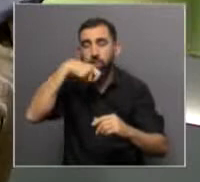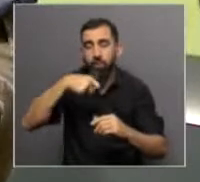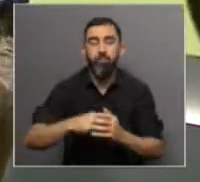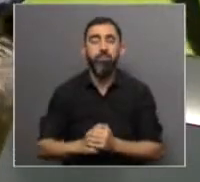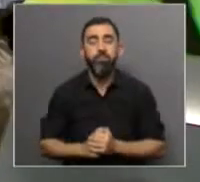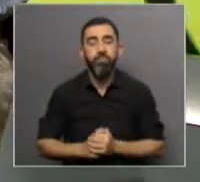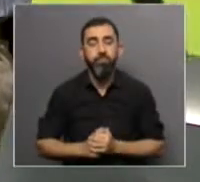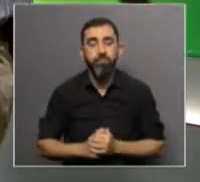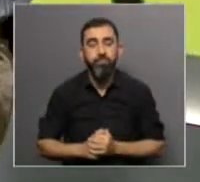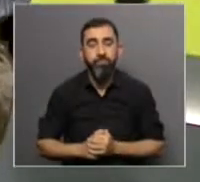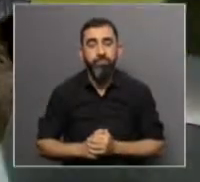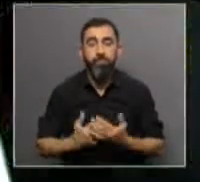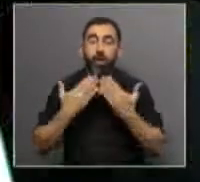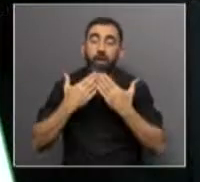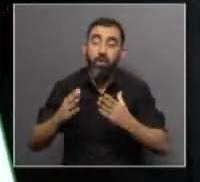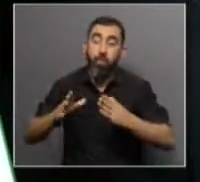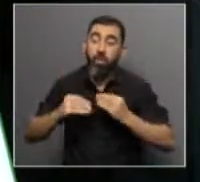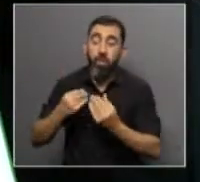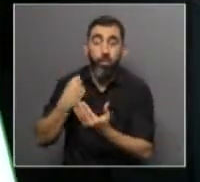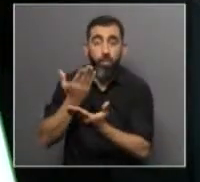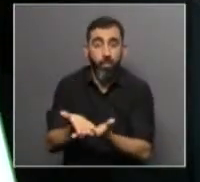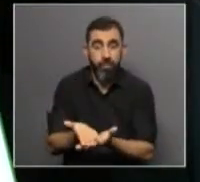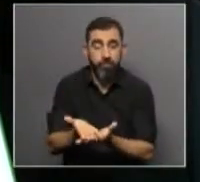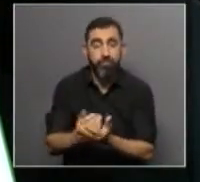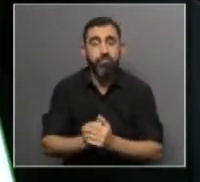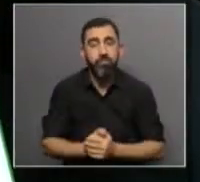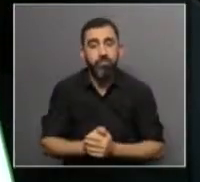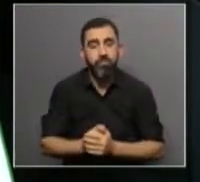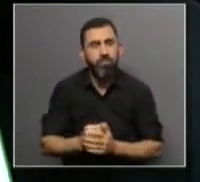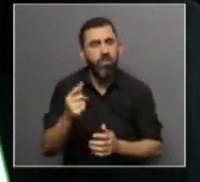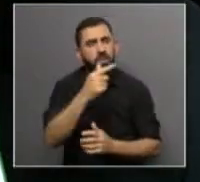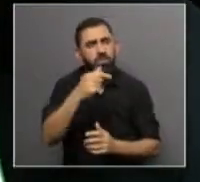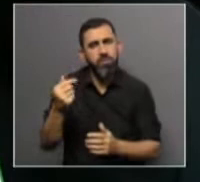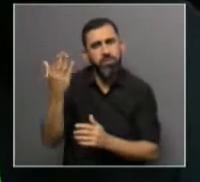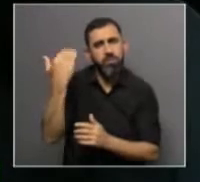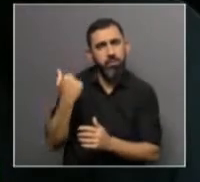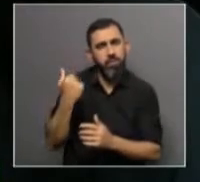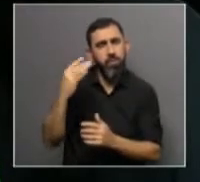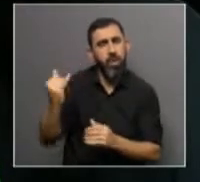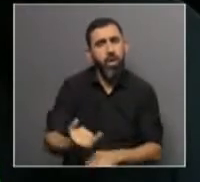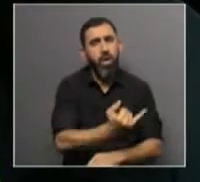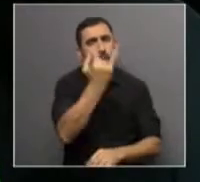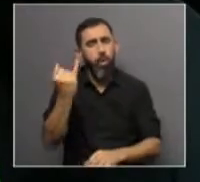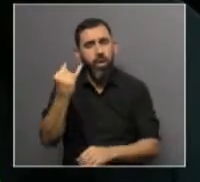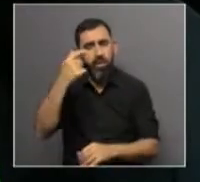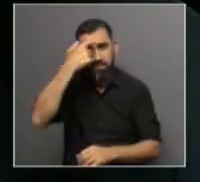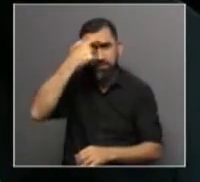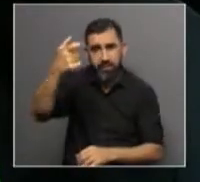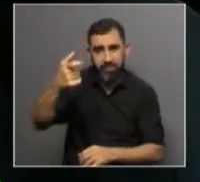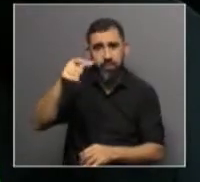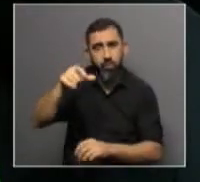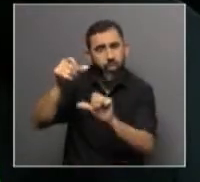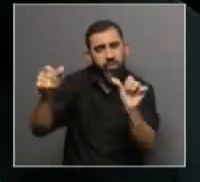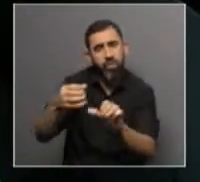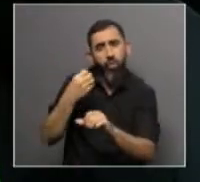Muchas gracias, Jorge, y gracias por aceptar esta propuesta. Hace algunas semanas, en lo que fueron las jornadas de geociencias, tú hiciste allí